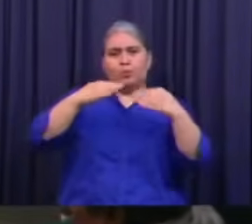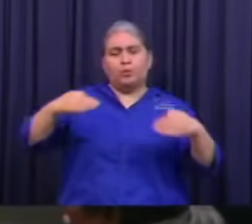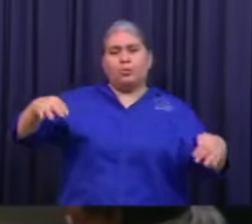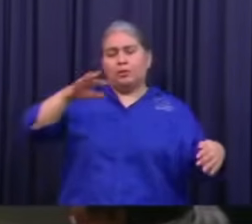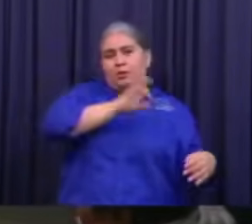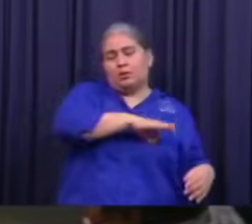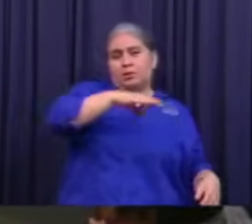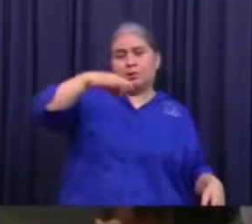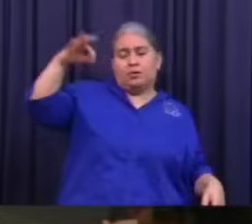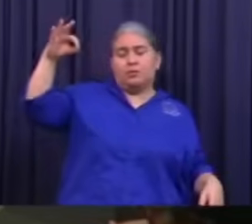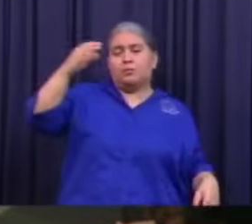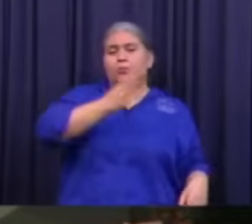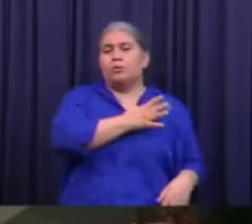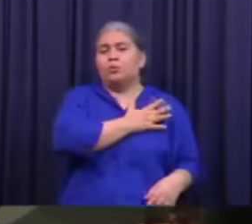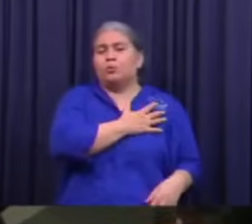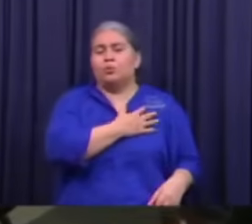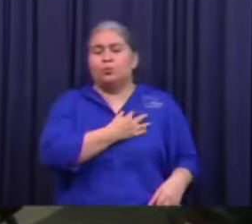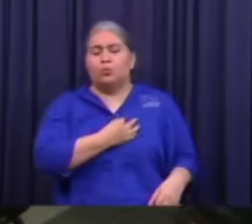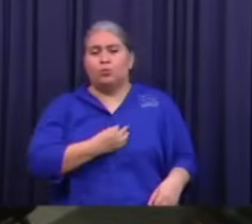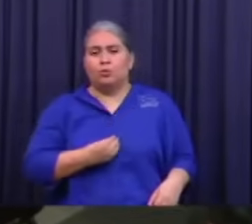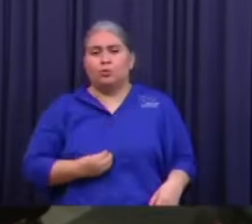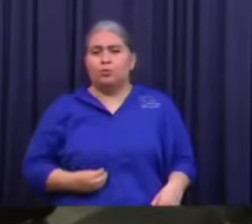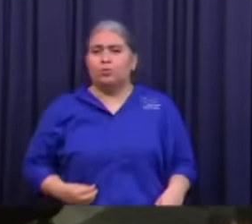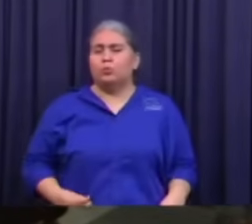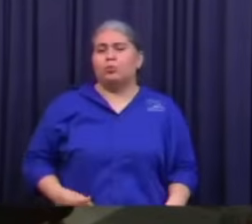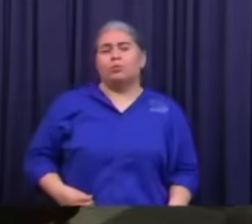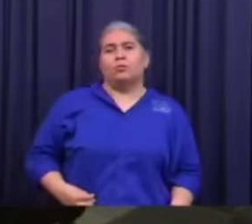necesaria Yo no sé pero la tristeza es